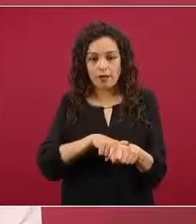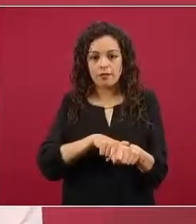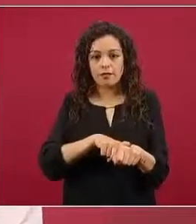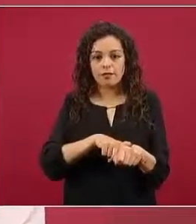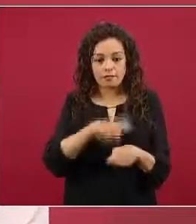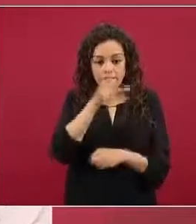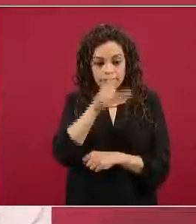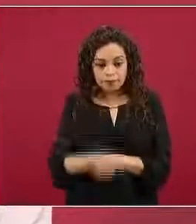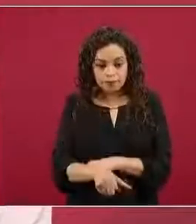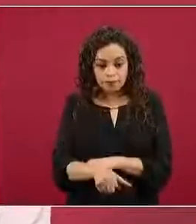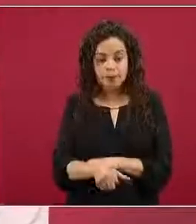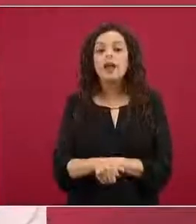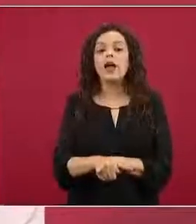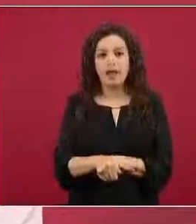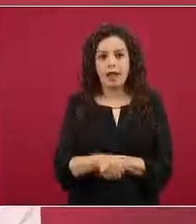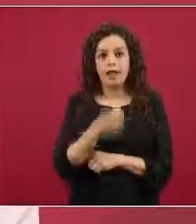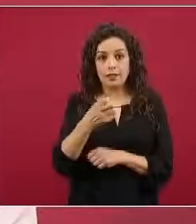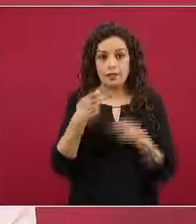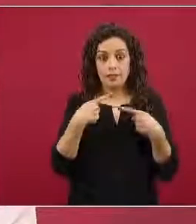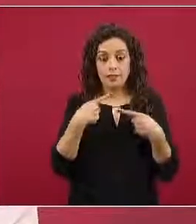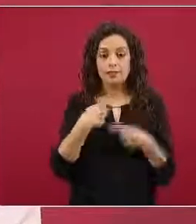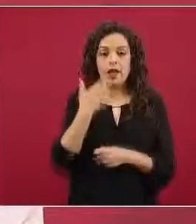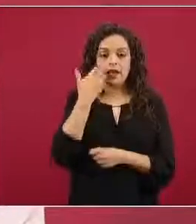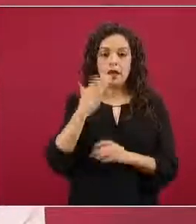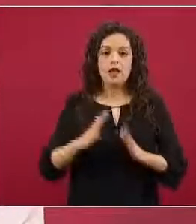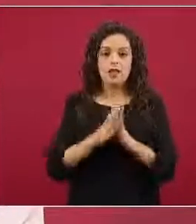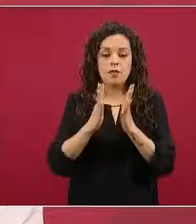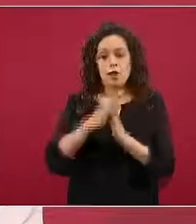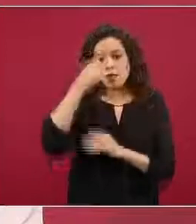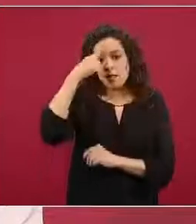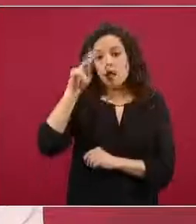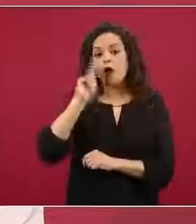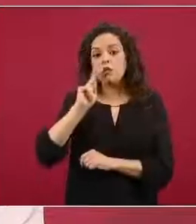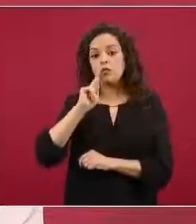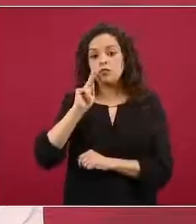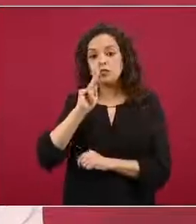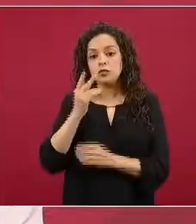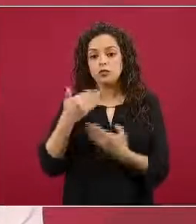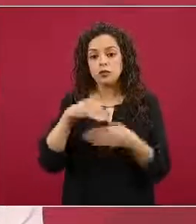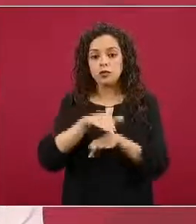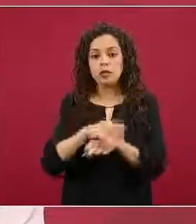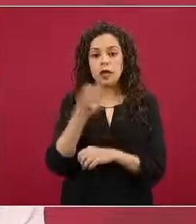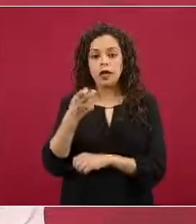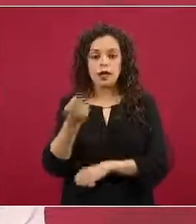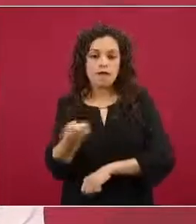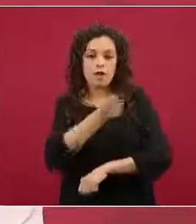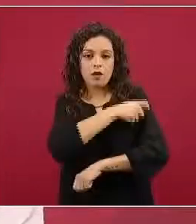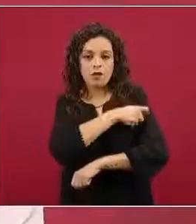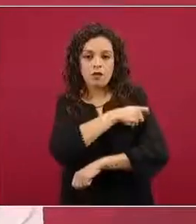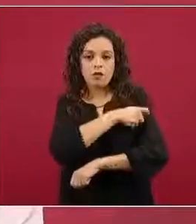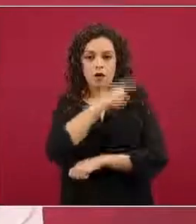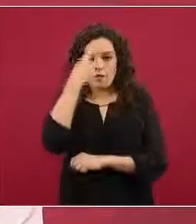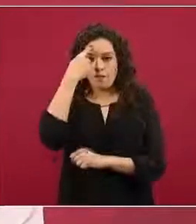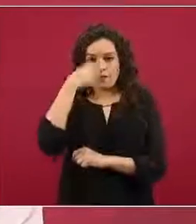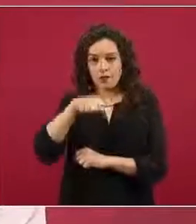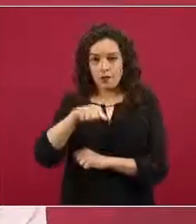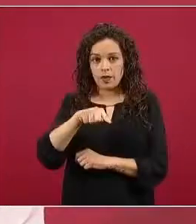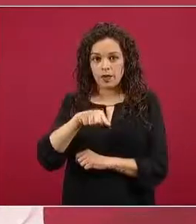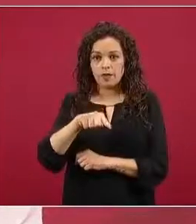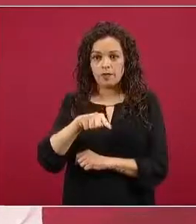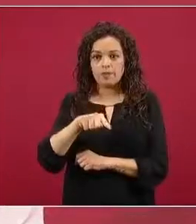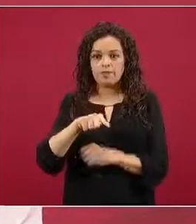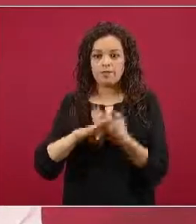de las personas que deseen participar en un ensayo clínico de la vacuna contra la